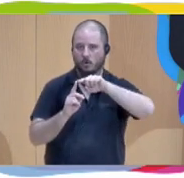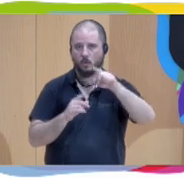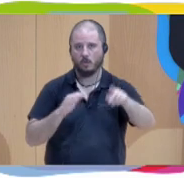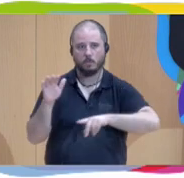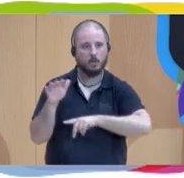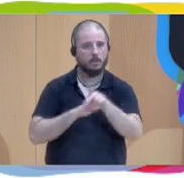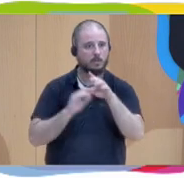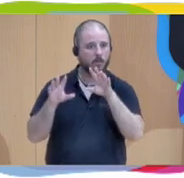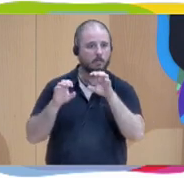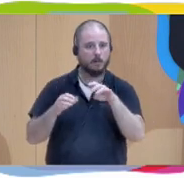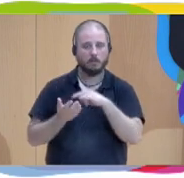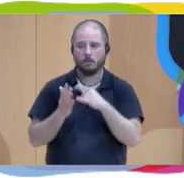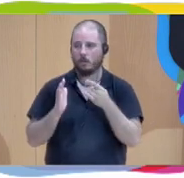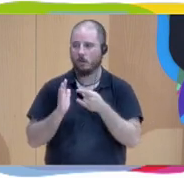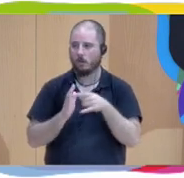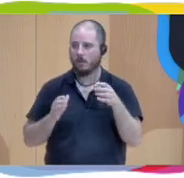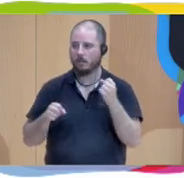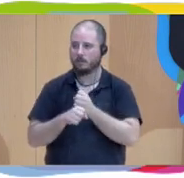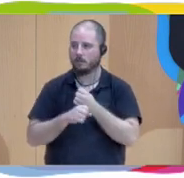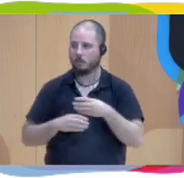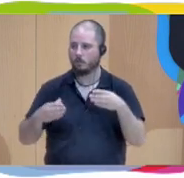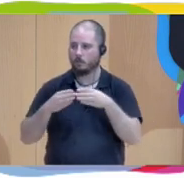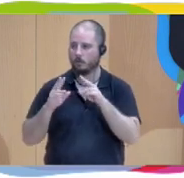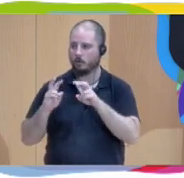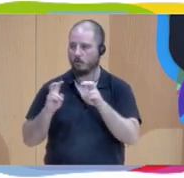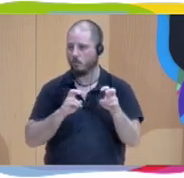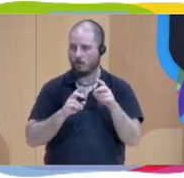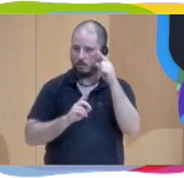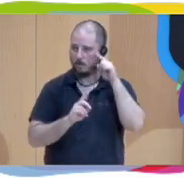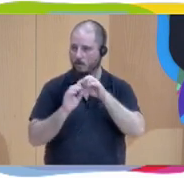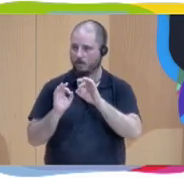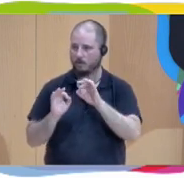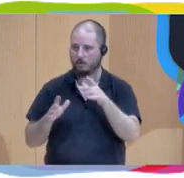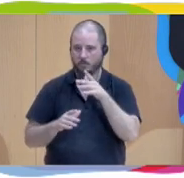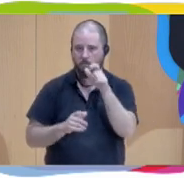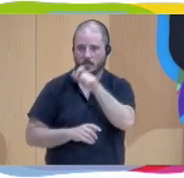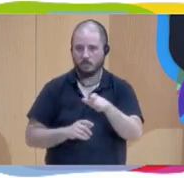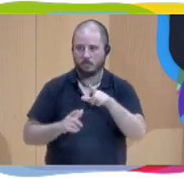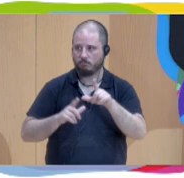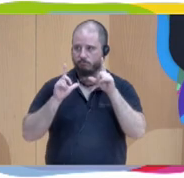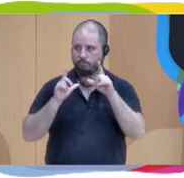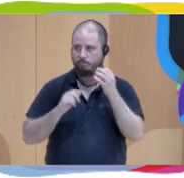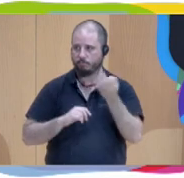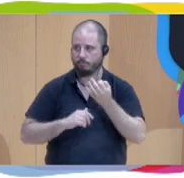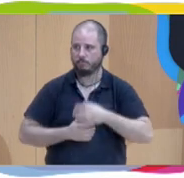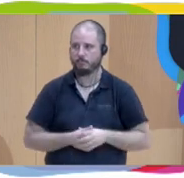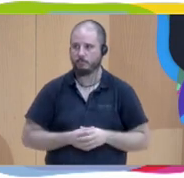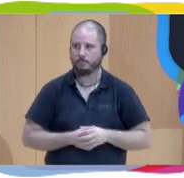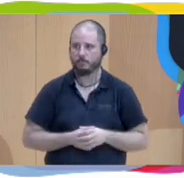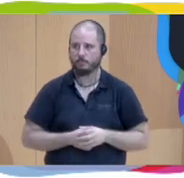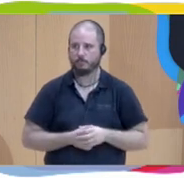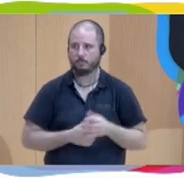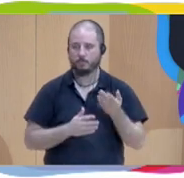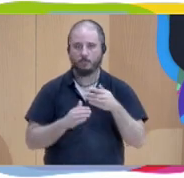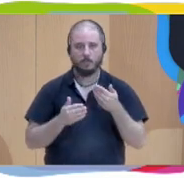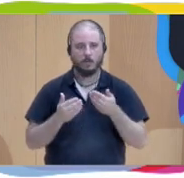aprender nuevas metodologías de trabajo comunitario, en el cual expongamos a las personas en el centro, y por delante todavía, y ya